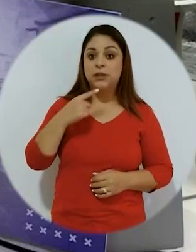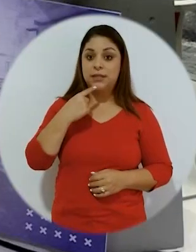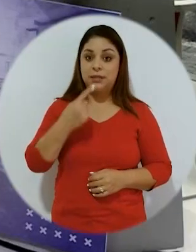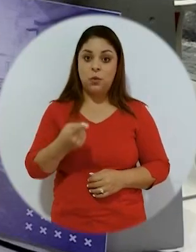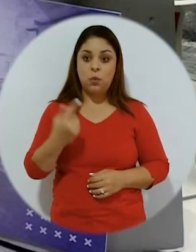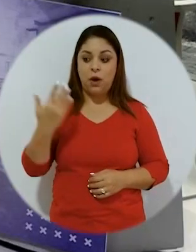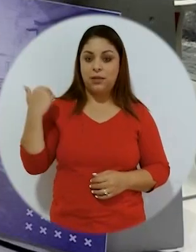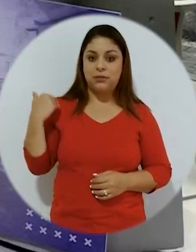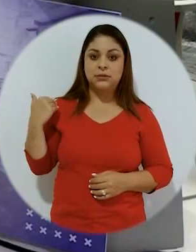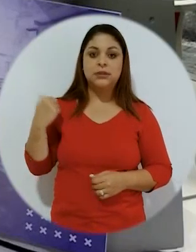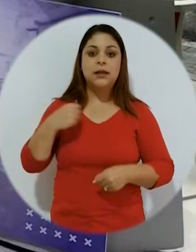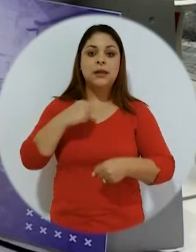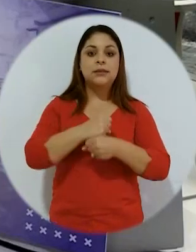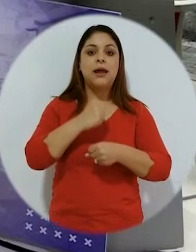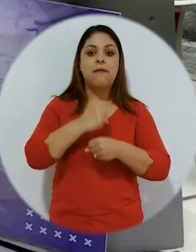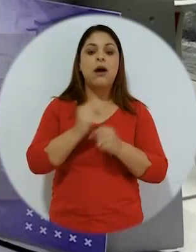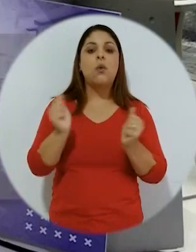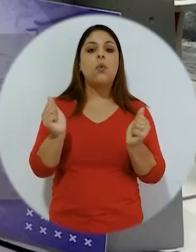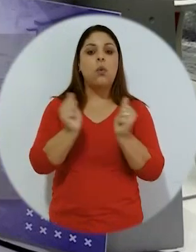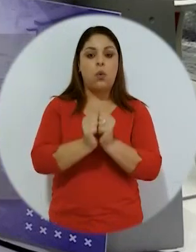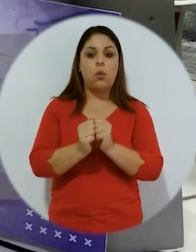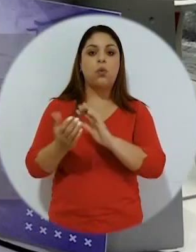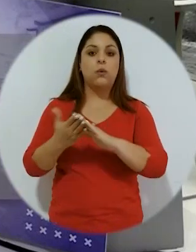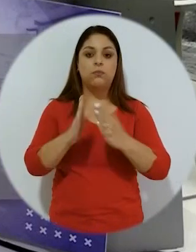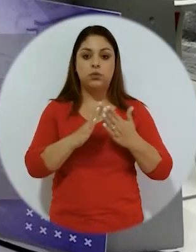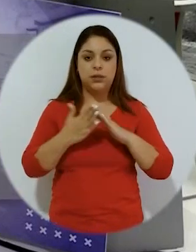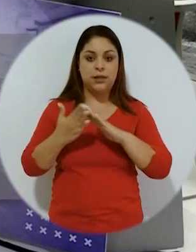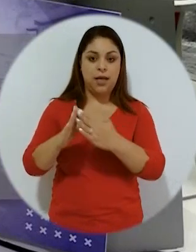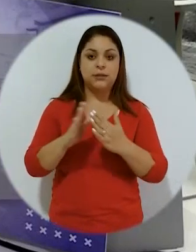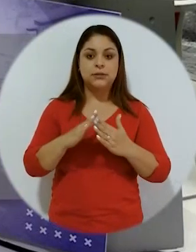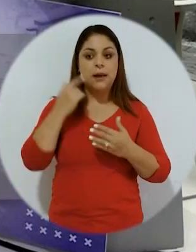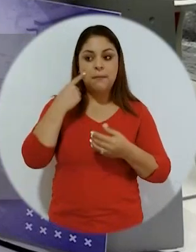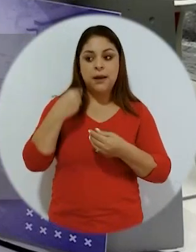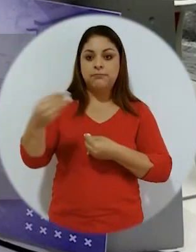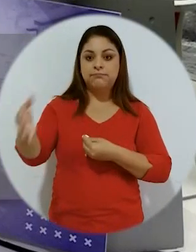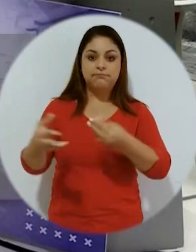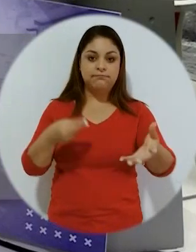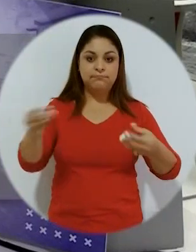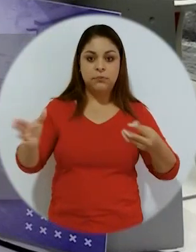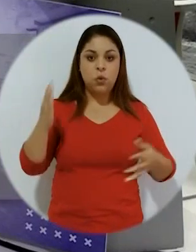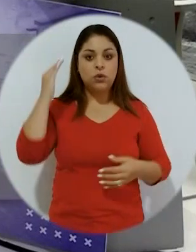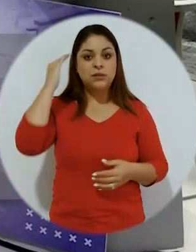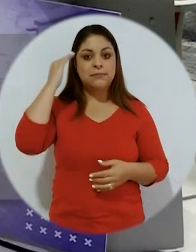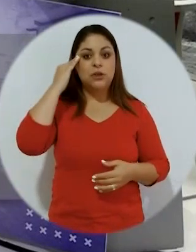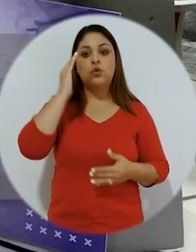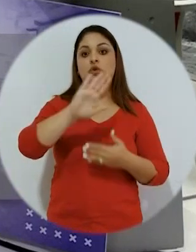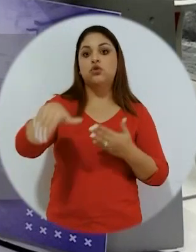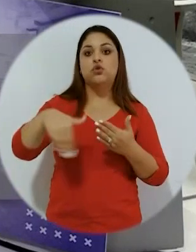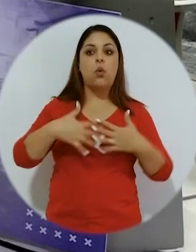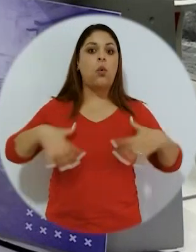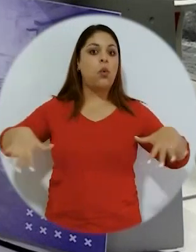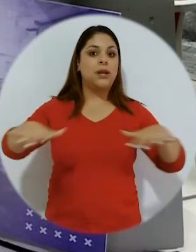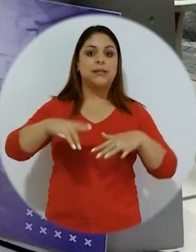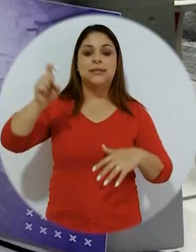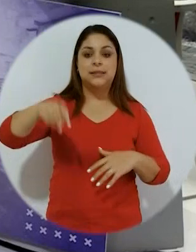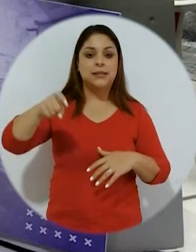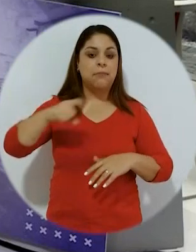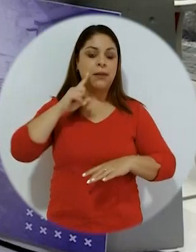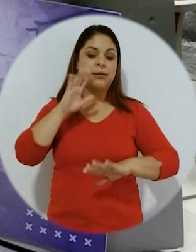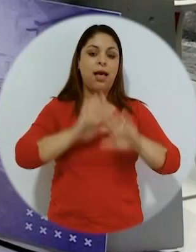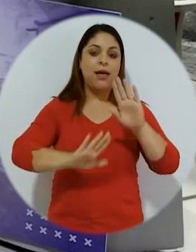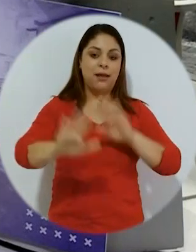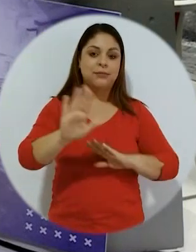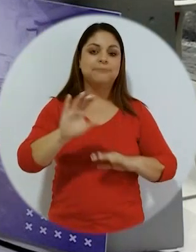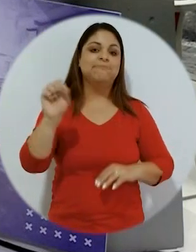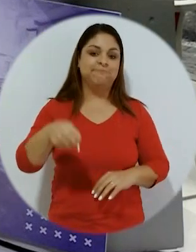lo que usted mencionaba hace un par de bloques, el trabajo con las comunidades para transferir este conocimiento a donde se necesita para